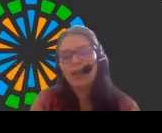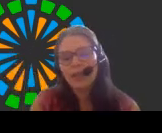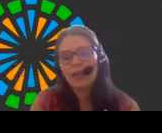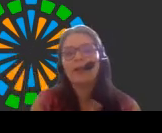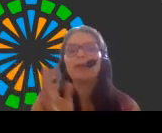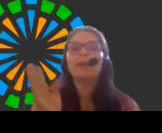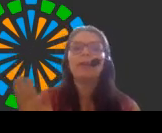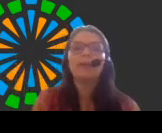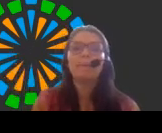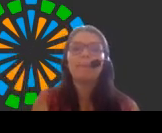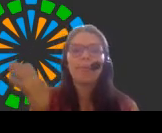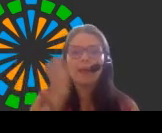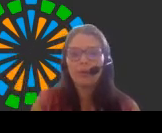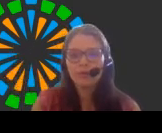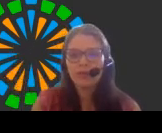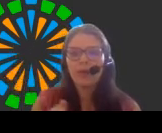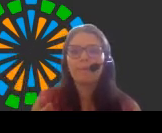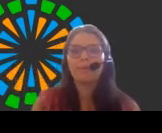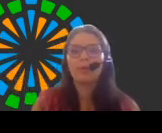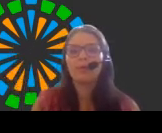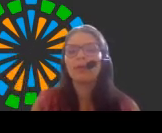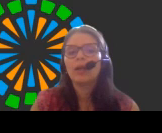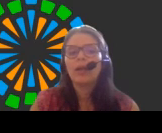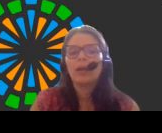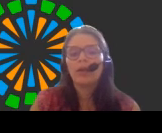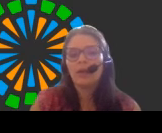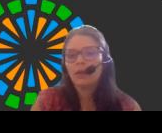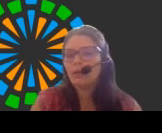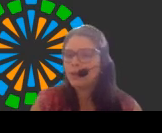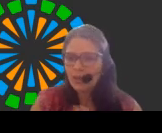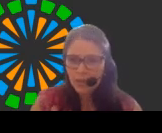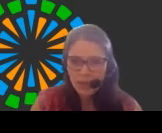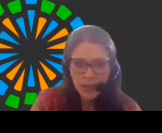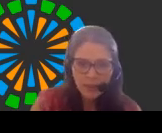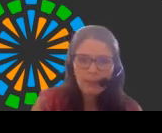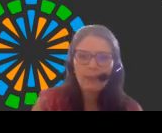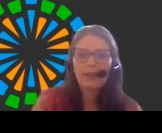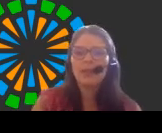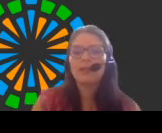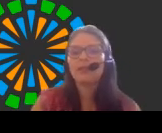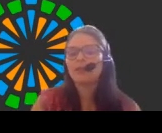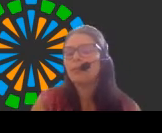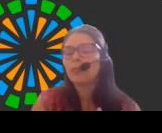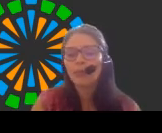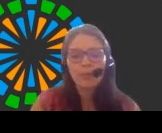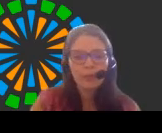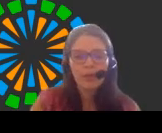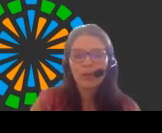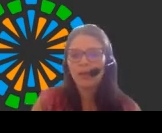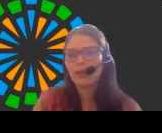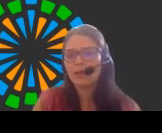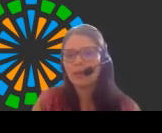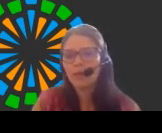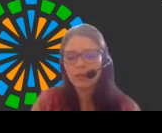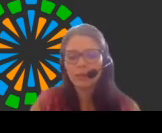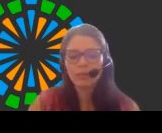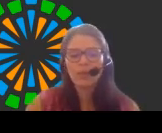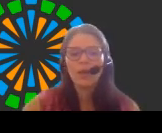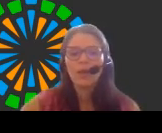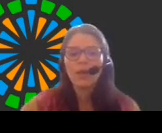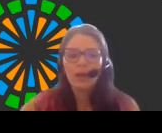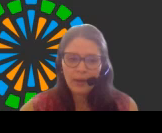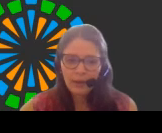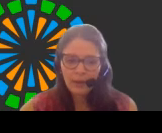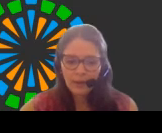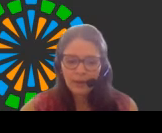hablamos de la generalidad del concepto estadísticas del país así muy muy a grandes